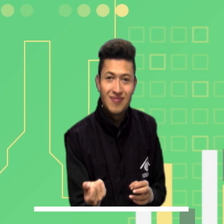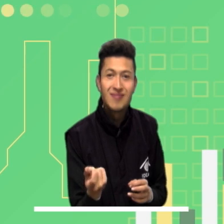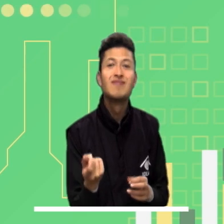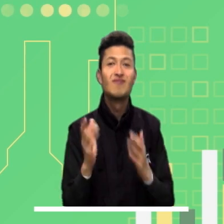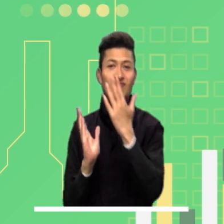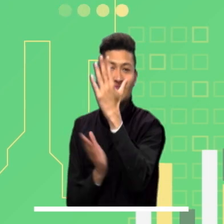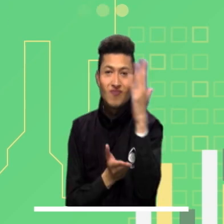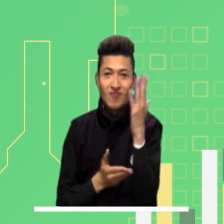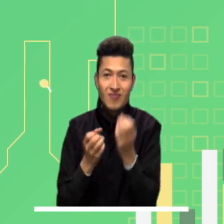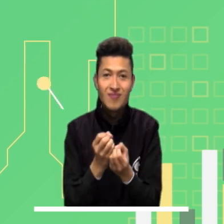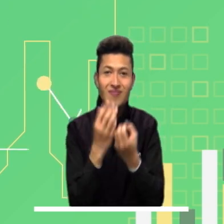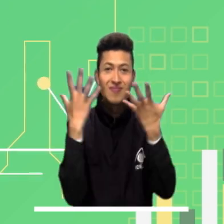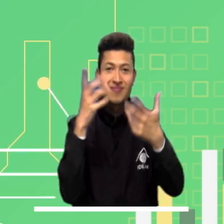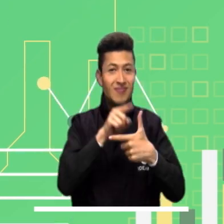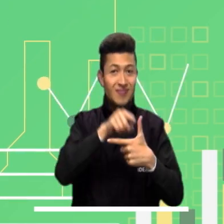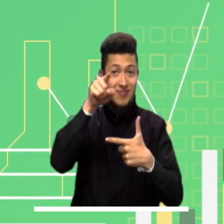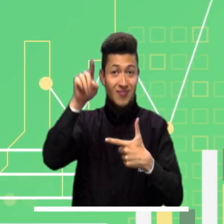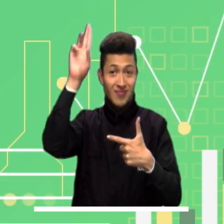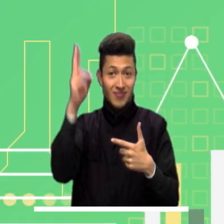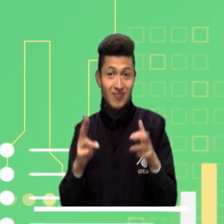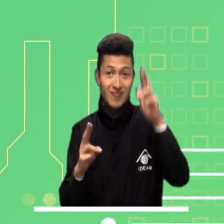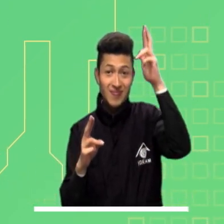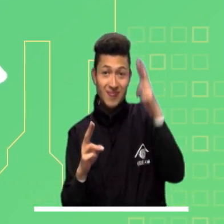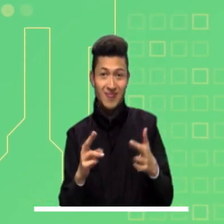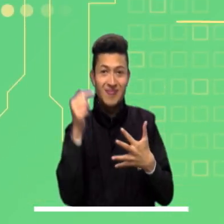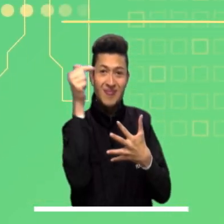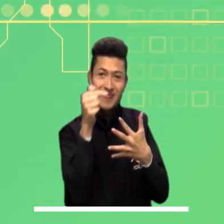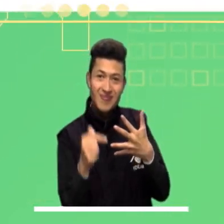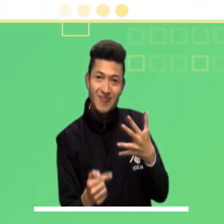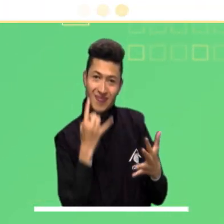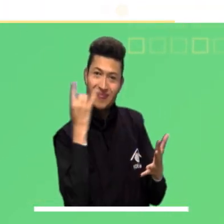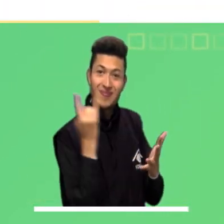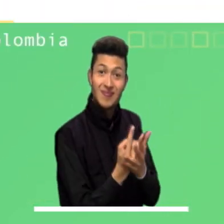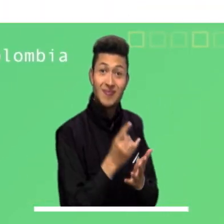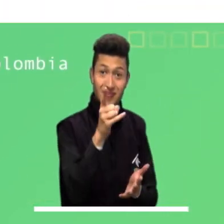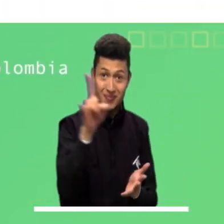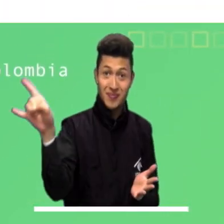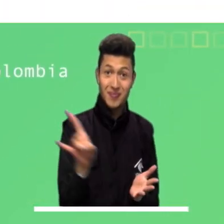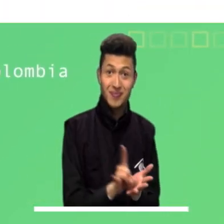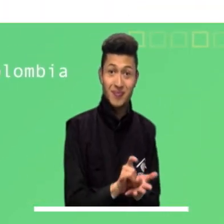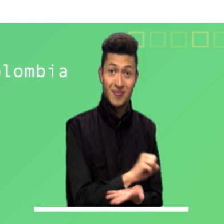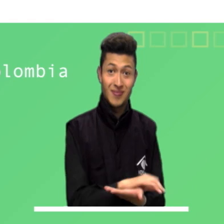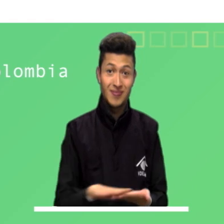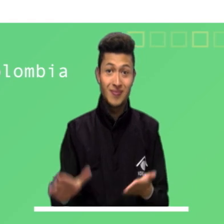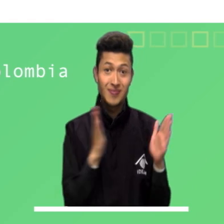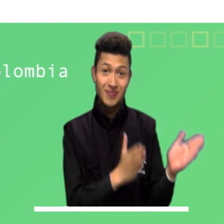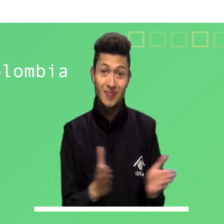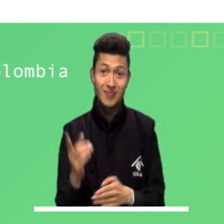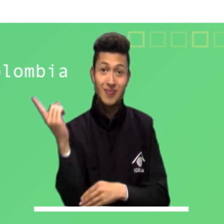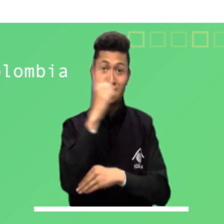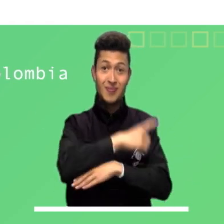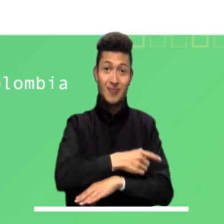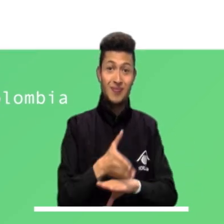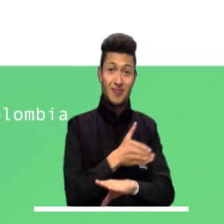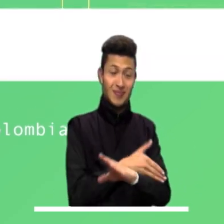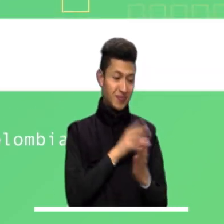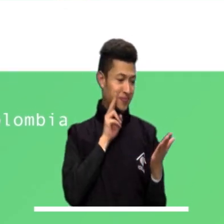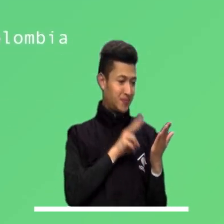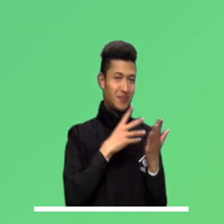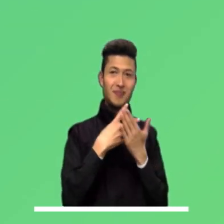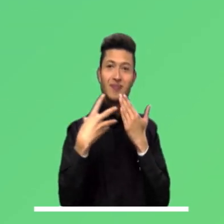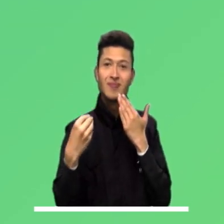tempranas. Información detallada a nivel municipal, cifras de deforestación, estadísticas de rayos y otros datos de